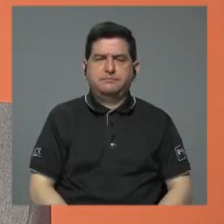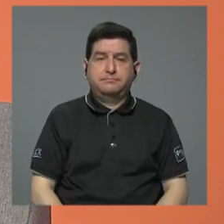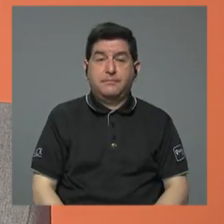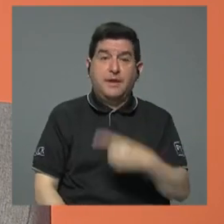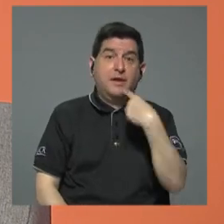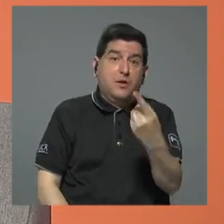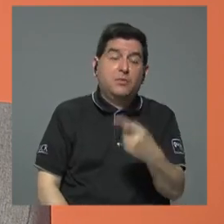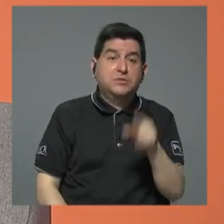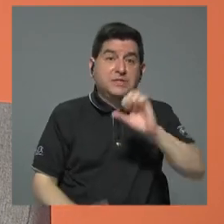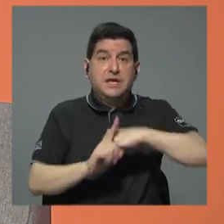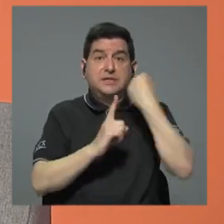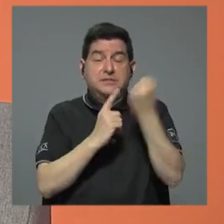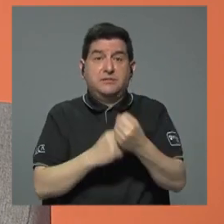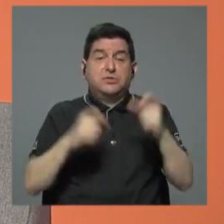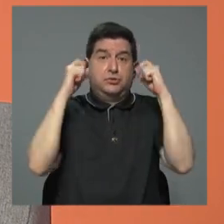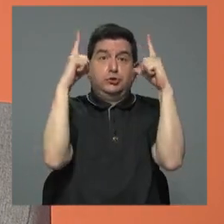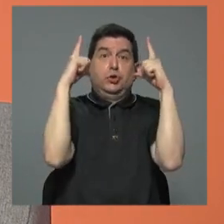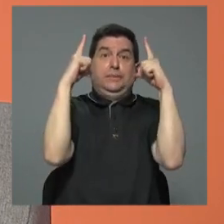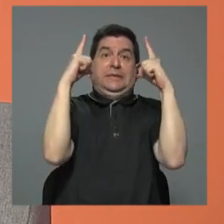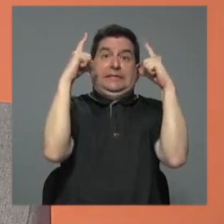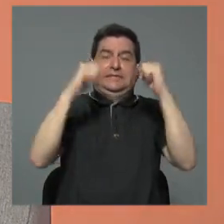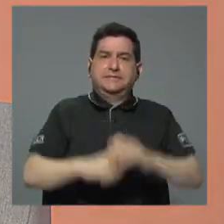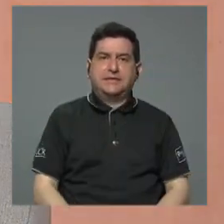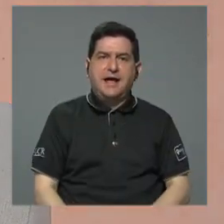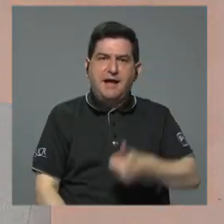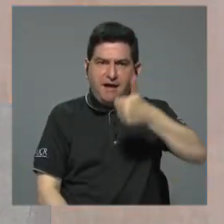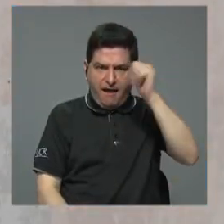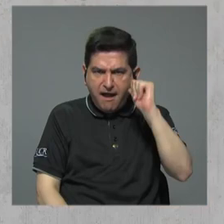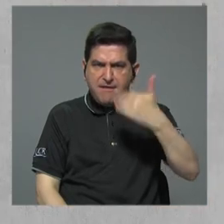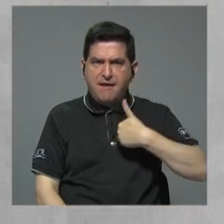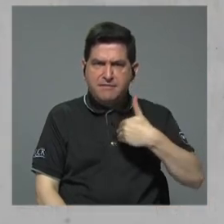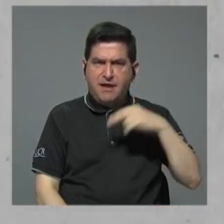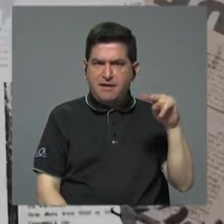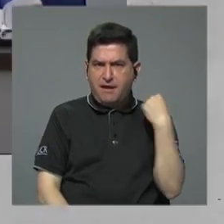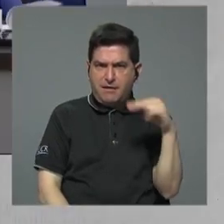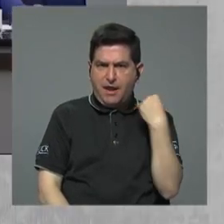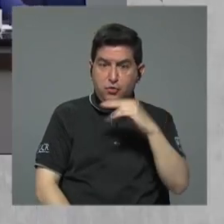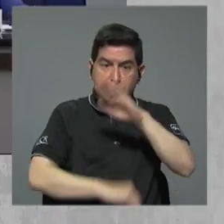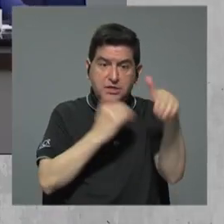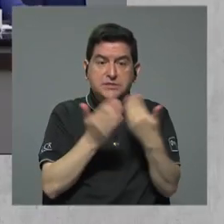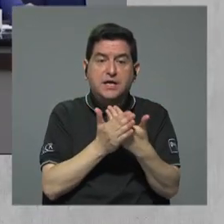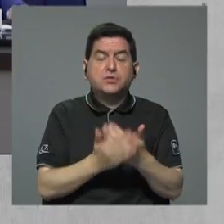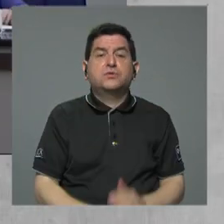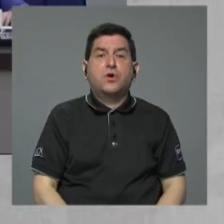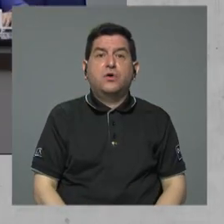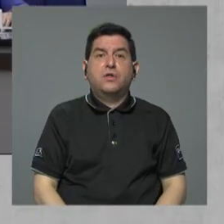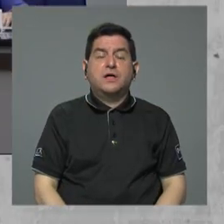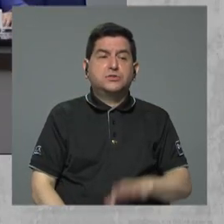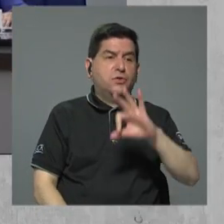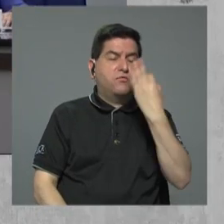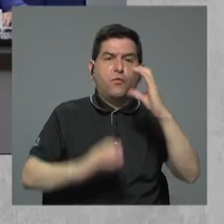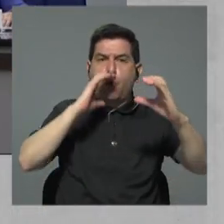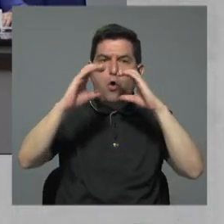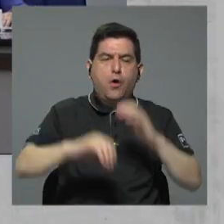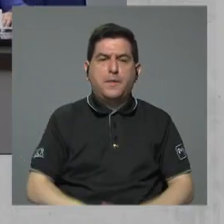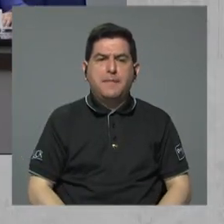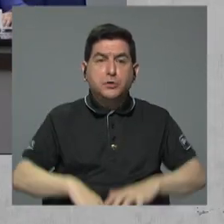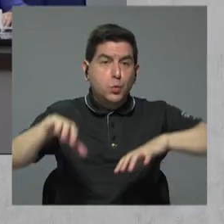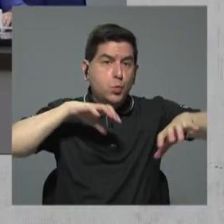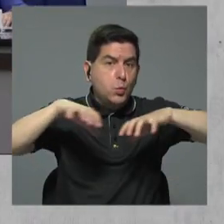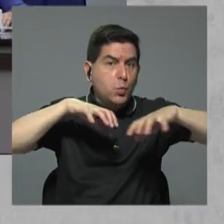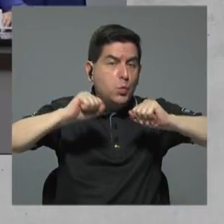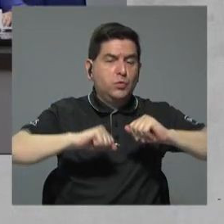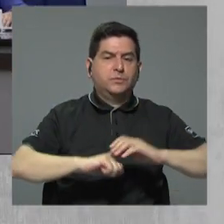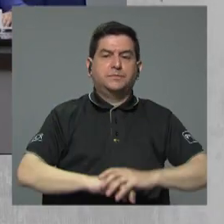como decía, esto fue la verdad sorpresivo. Me parece que el día de ayer que tuvimos esta noticia, todas las agendas de los medios de comunicación se movieron un